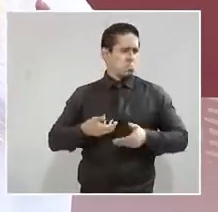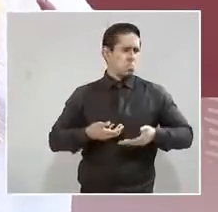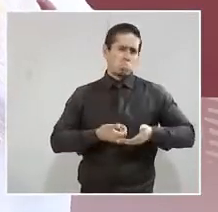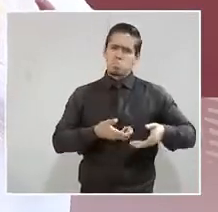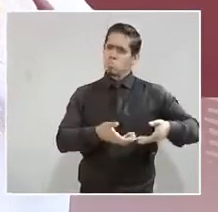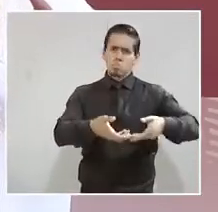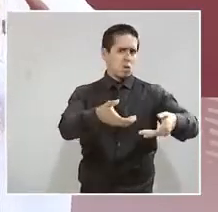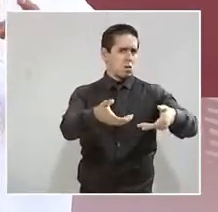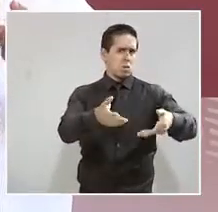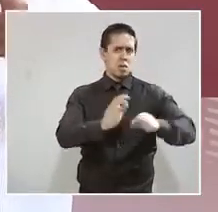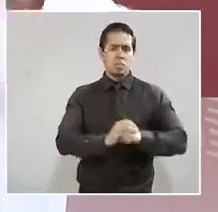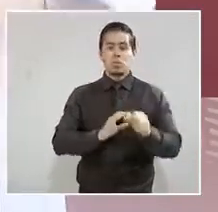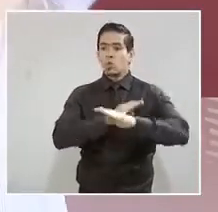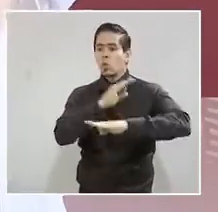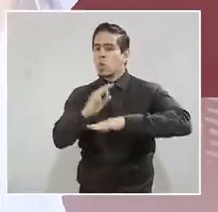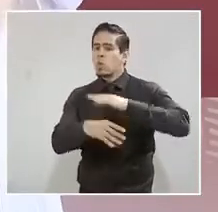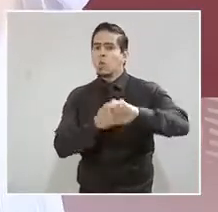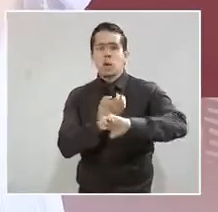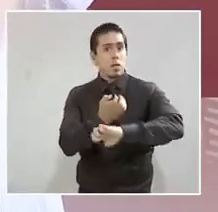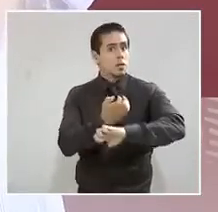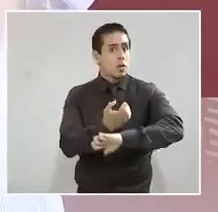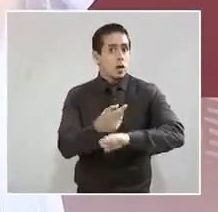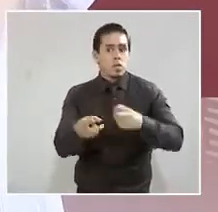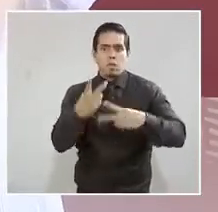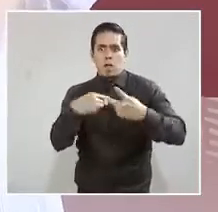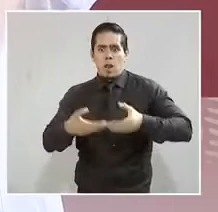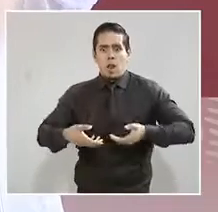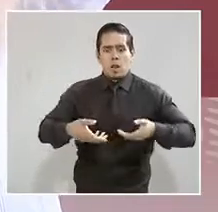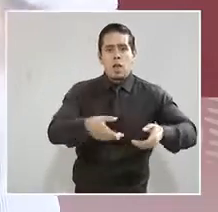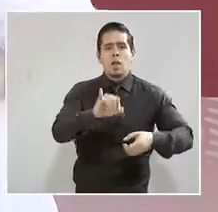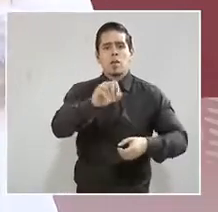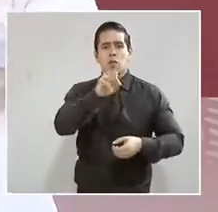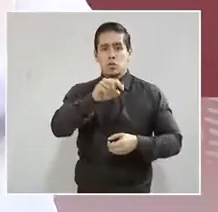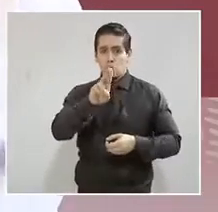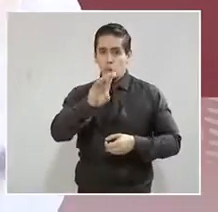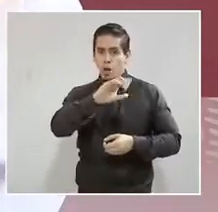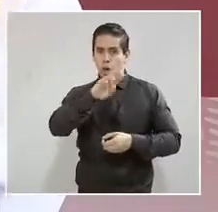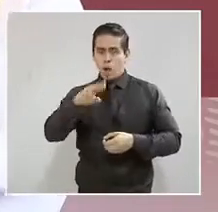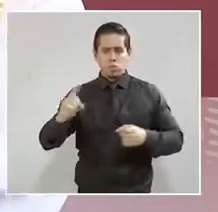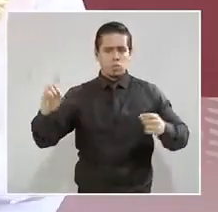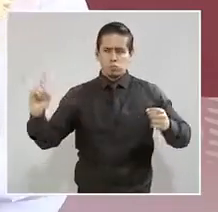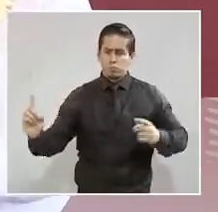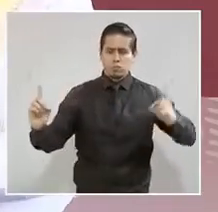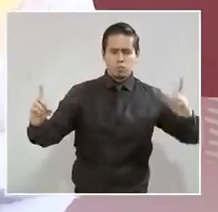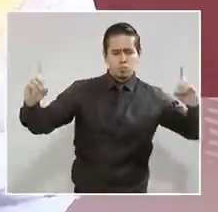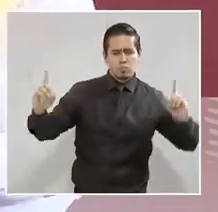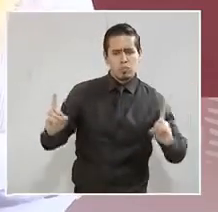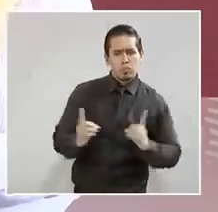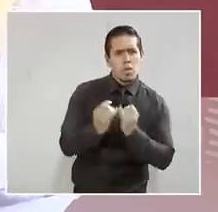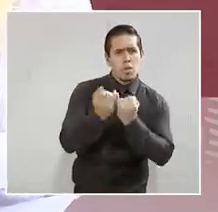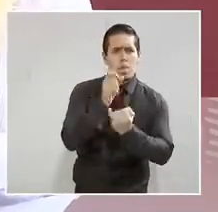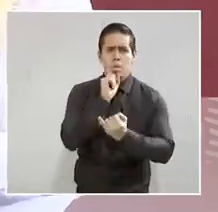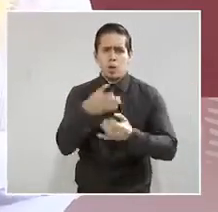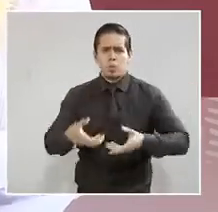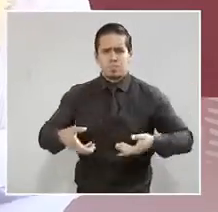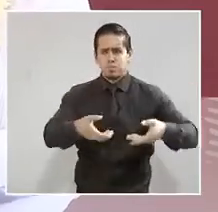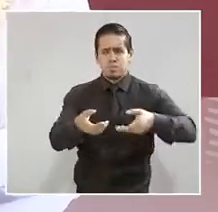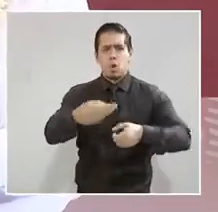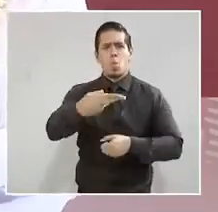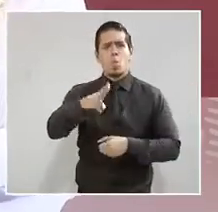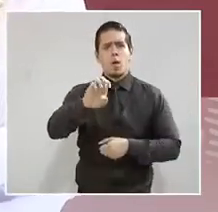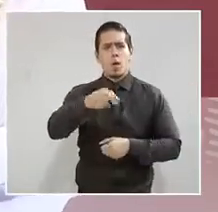estado. En la Mixteca viene la carretera de Izúcar a Chiautla de Tapia. Acá en Huehuetlán el